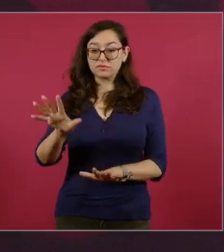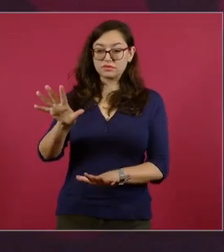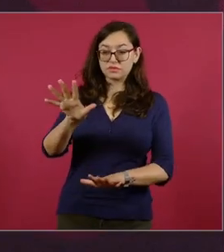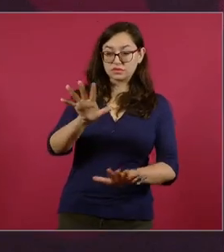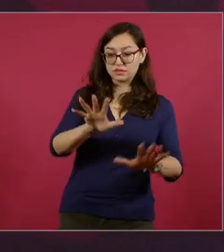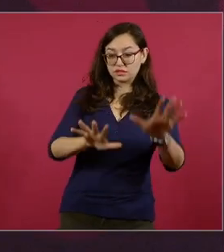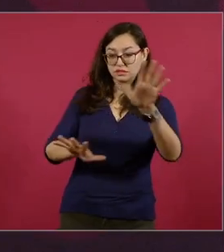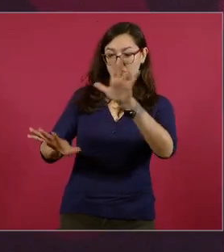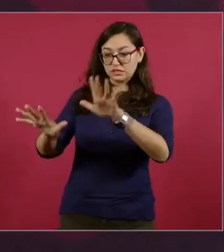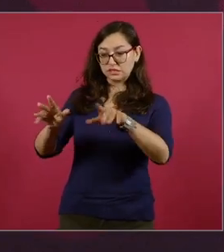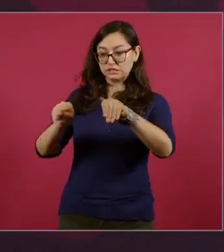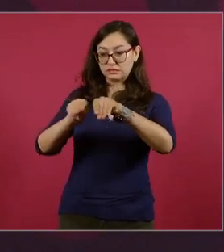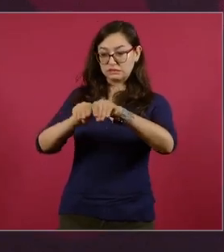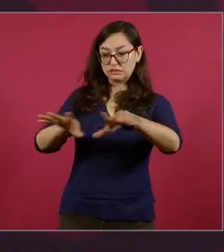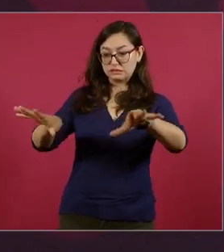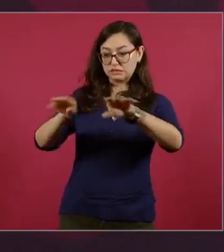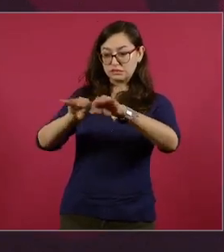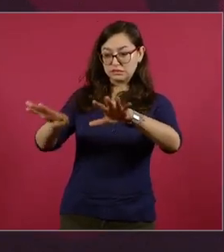eran